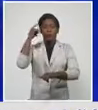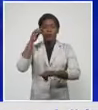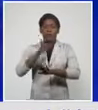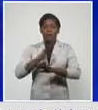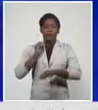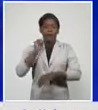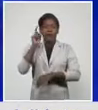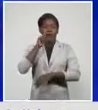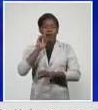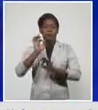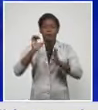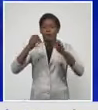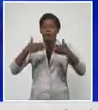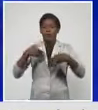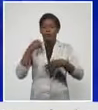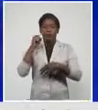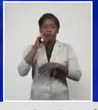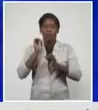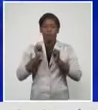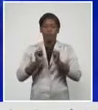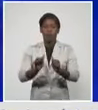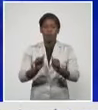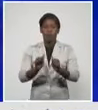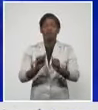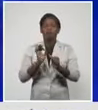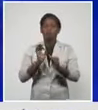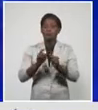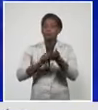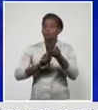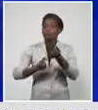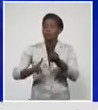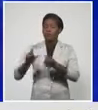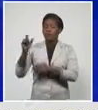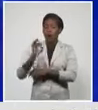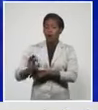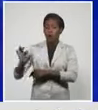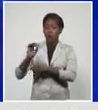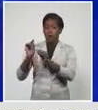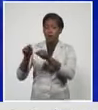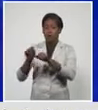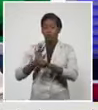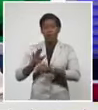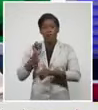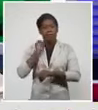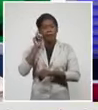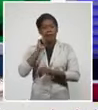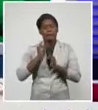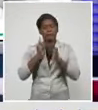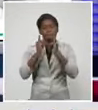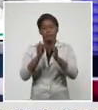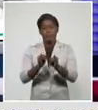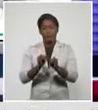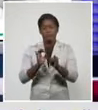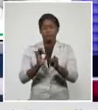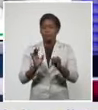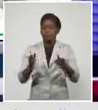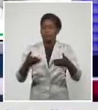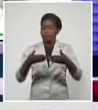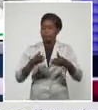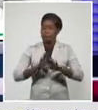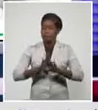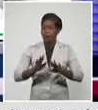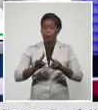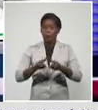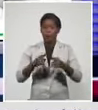a nuestros candidatos vacunales en las provincias del oriente del país. Así ponemos punto final, cerramos esta conferencia de prensa en